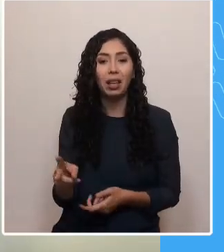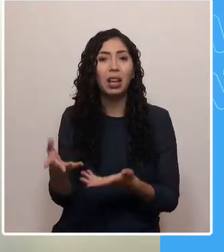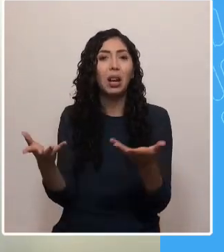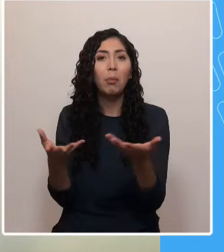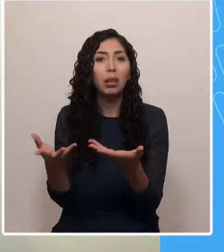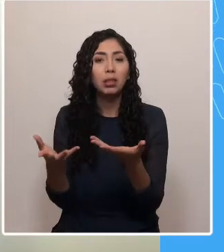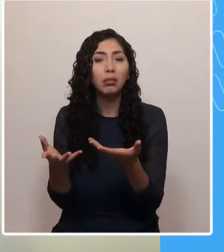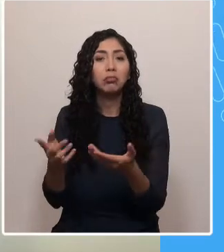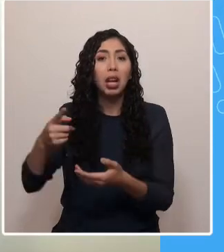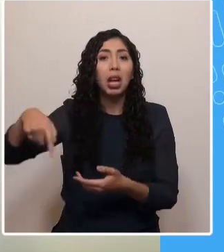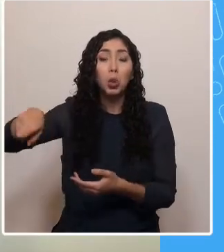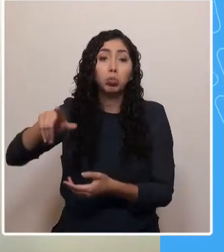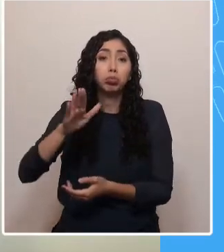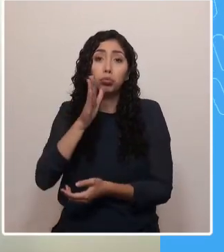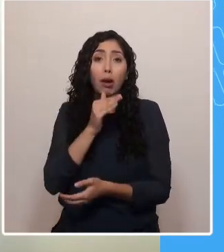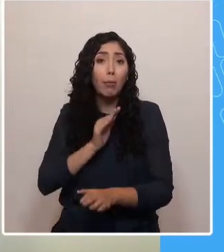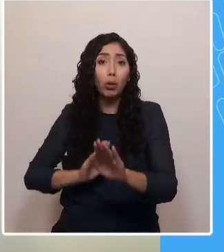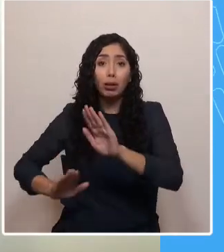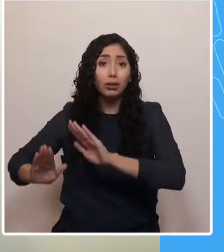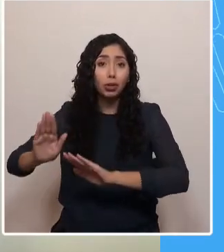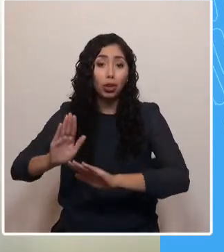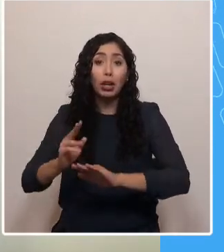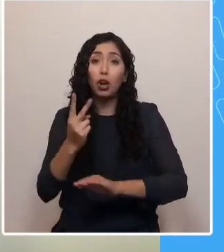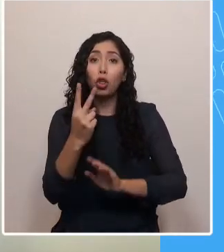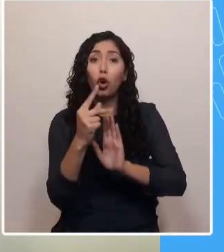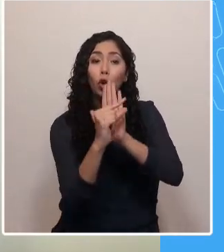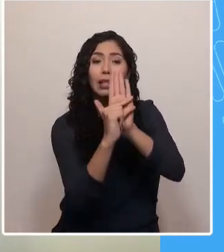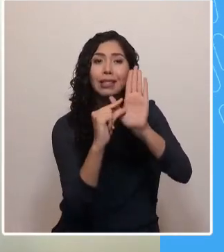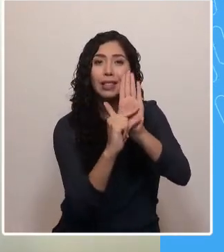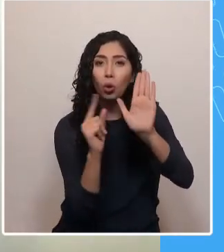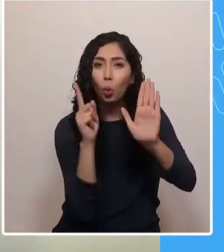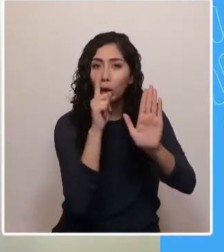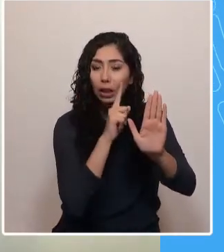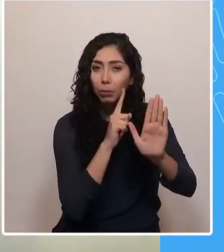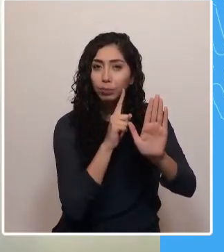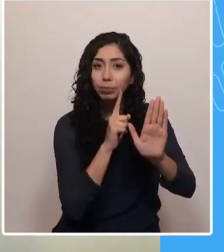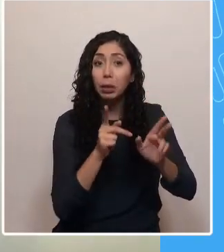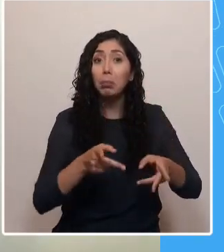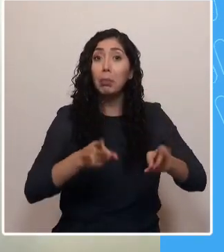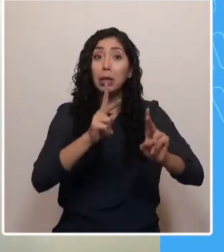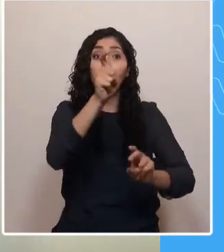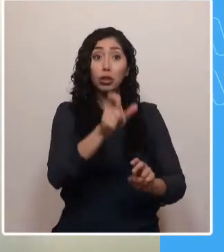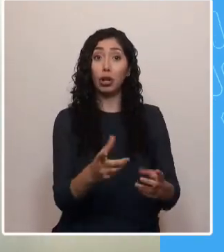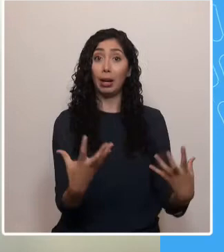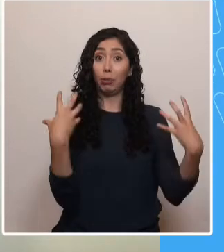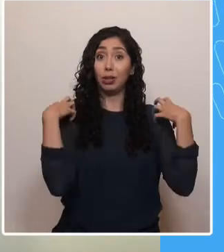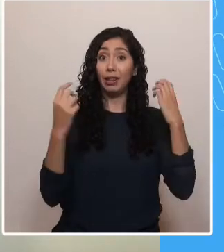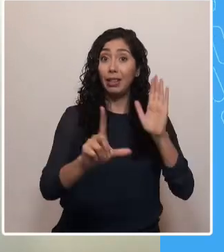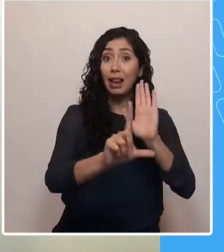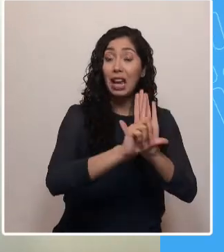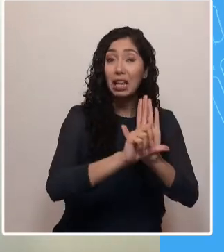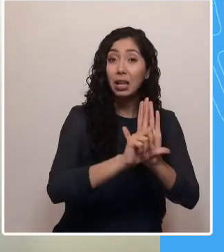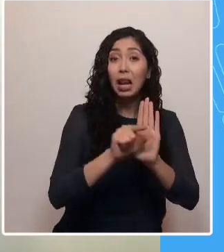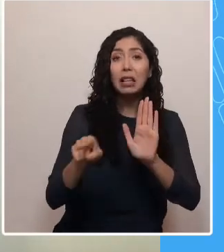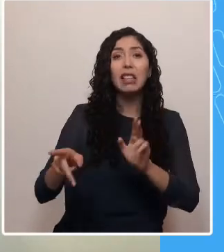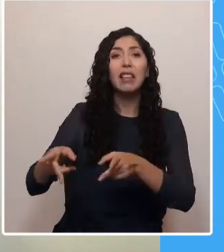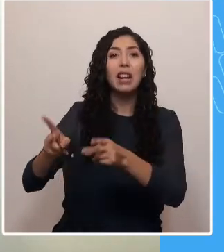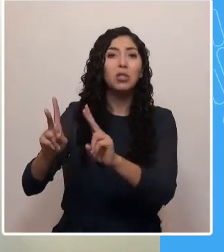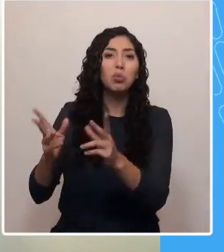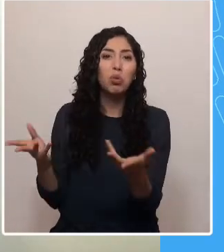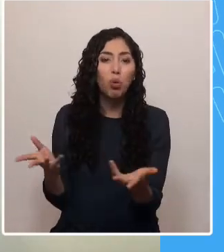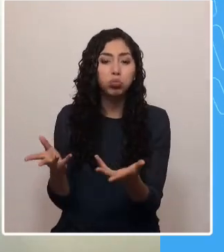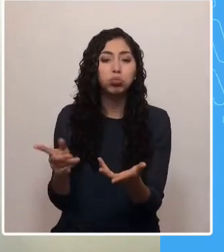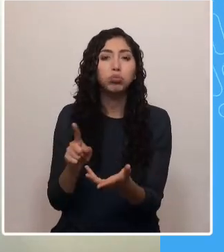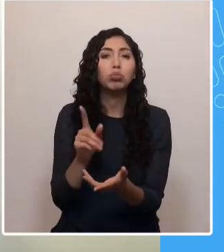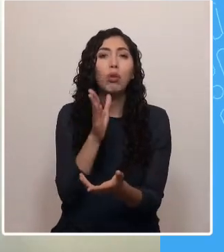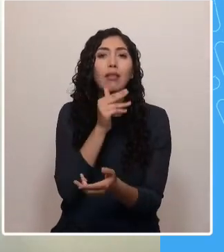totalmente desprotegidos en función de los 2 últimos incisos, que le permiten al legislador limitar por ley simple este derecho, sin necesidad de respetar